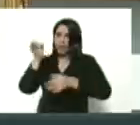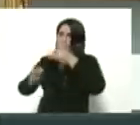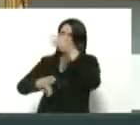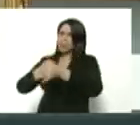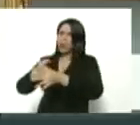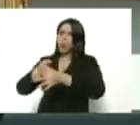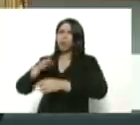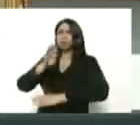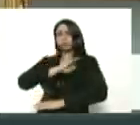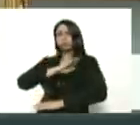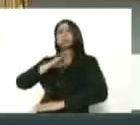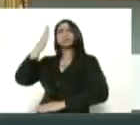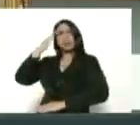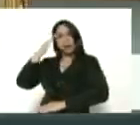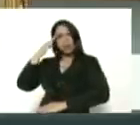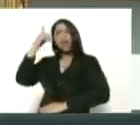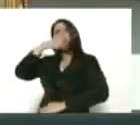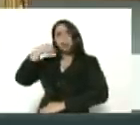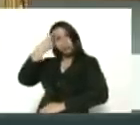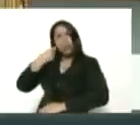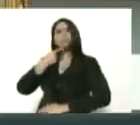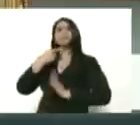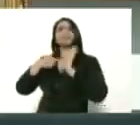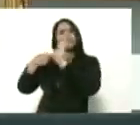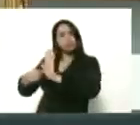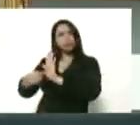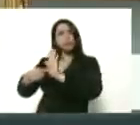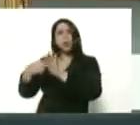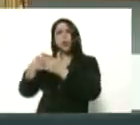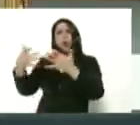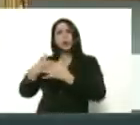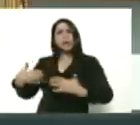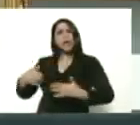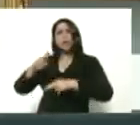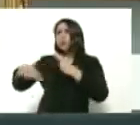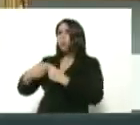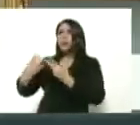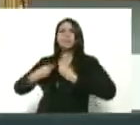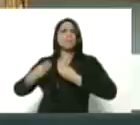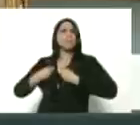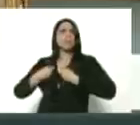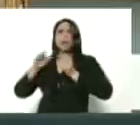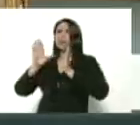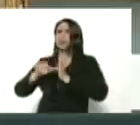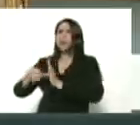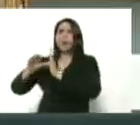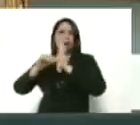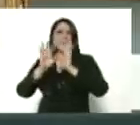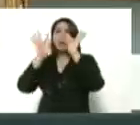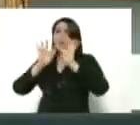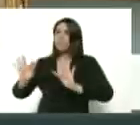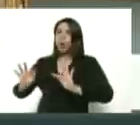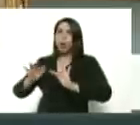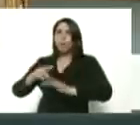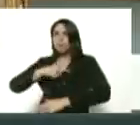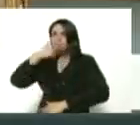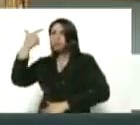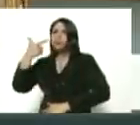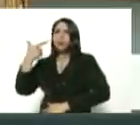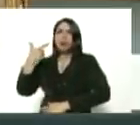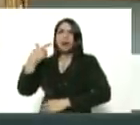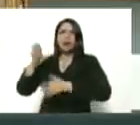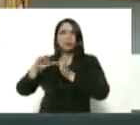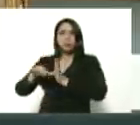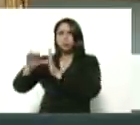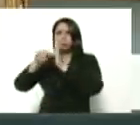él salía y daba la cara y mostraba el contrato porque nunca en su vida lo habían estafado de la manera vulgar que lo estafó